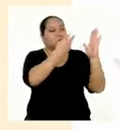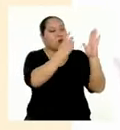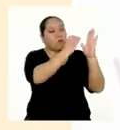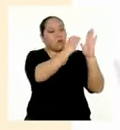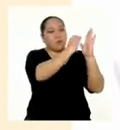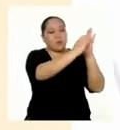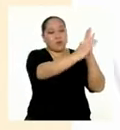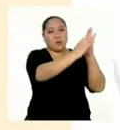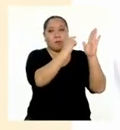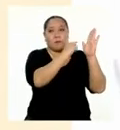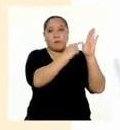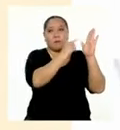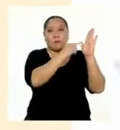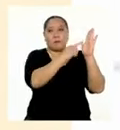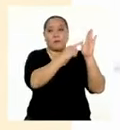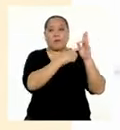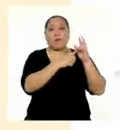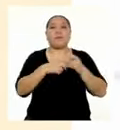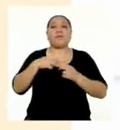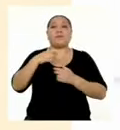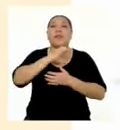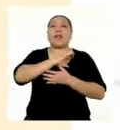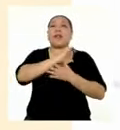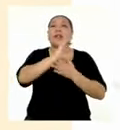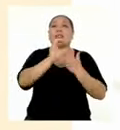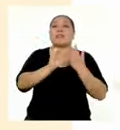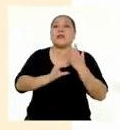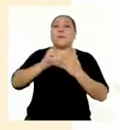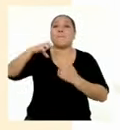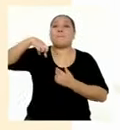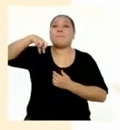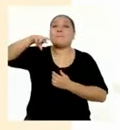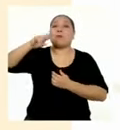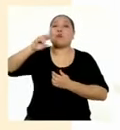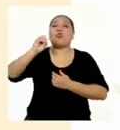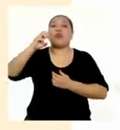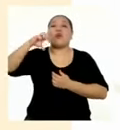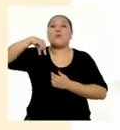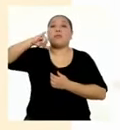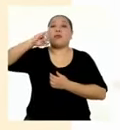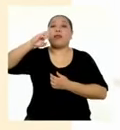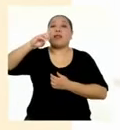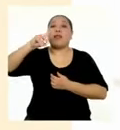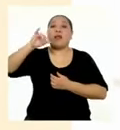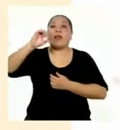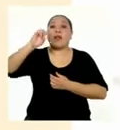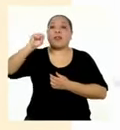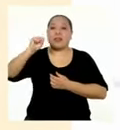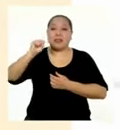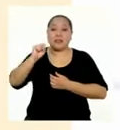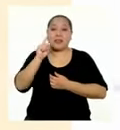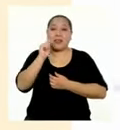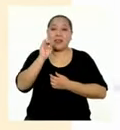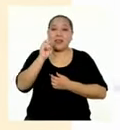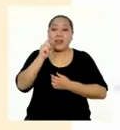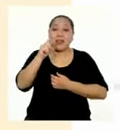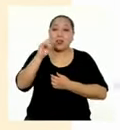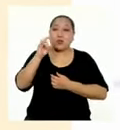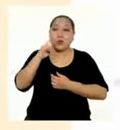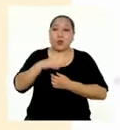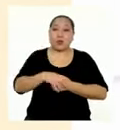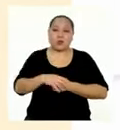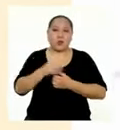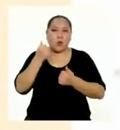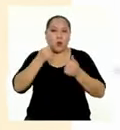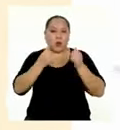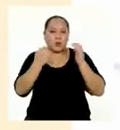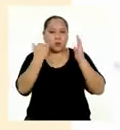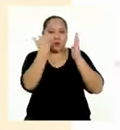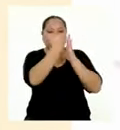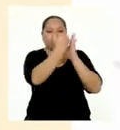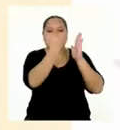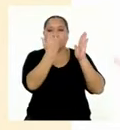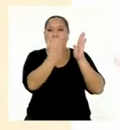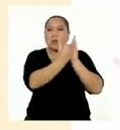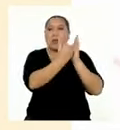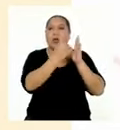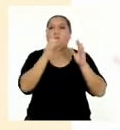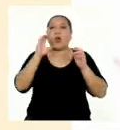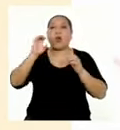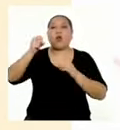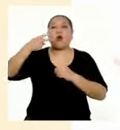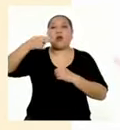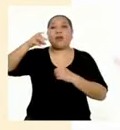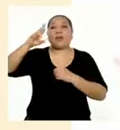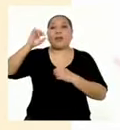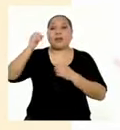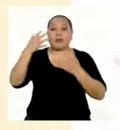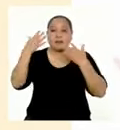criterio, que es propiedades textuales, tenemos como subcriterios que revisaremos en el texto: la coherencia y cohesión, el uso